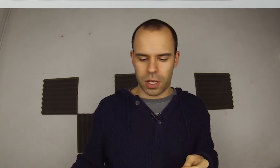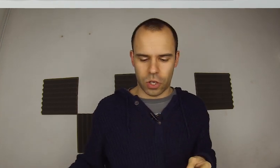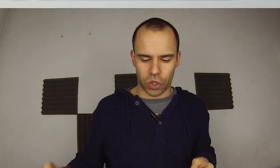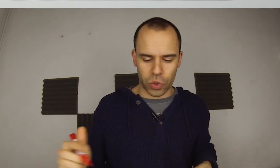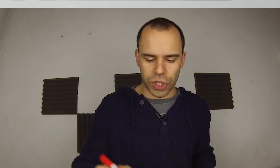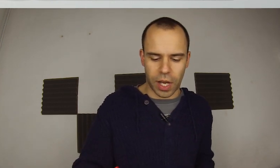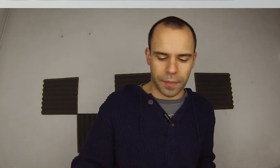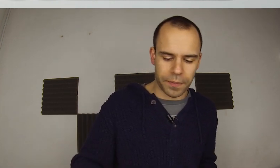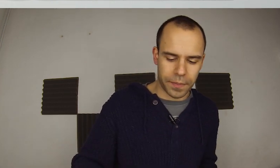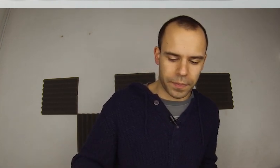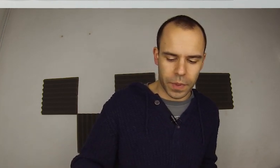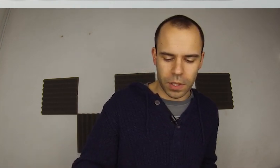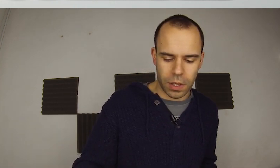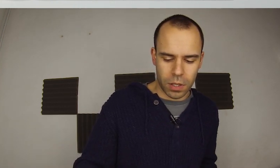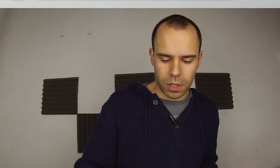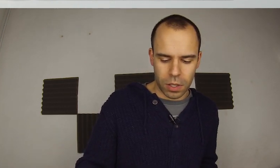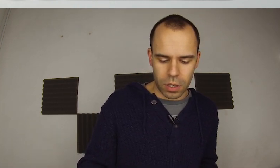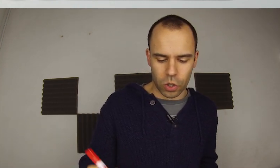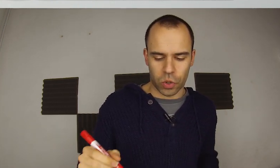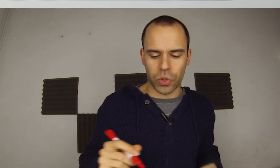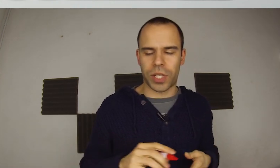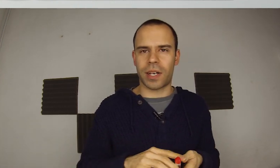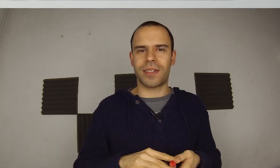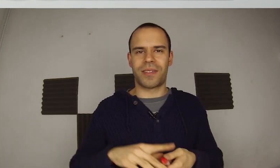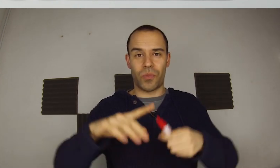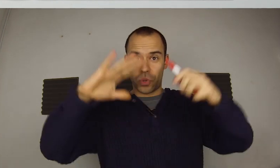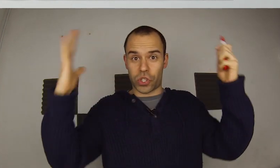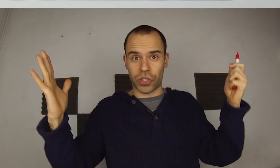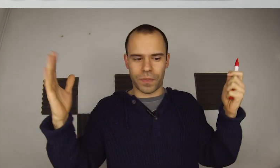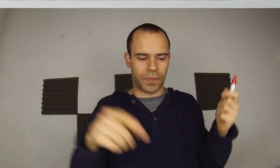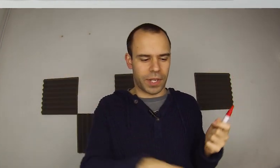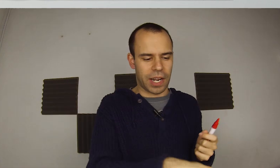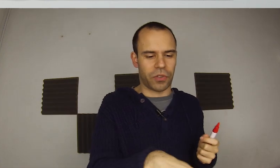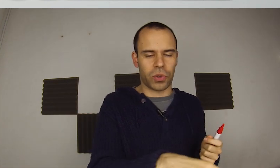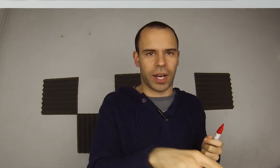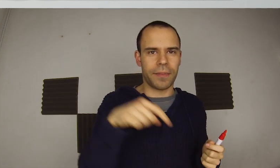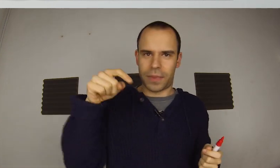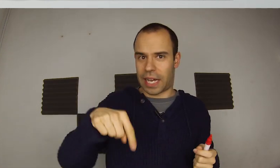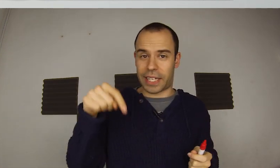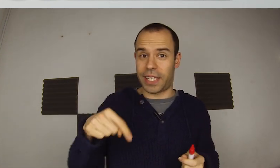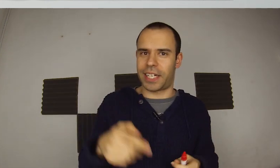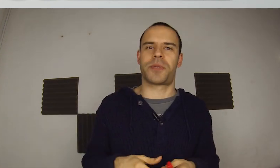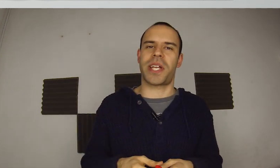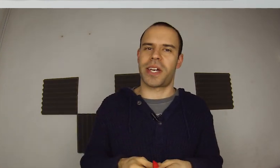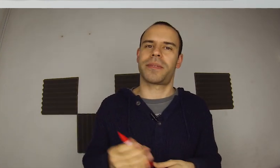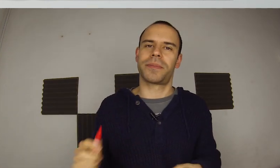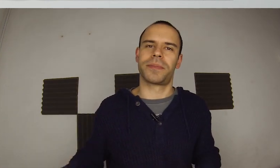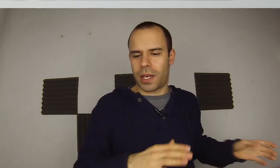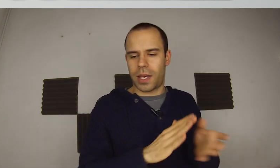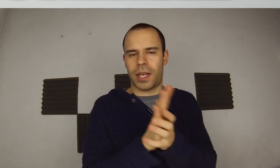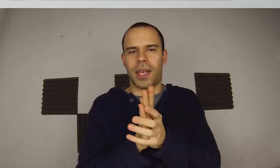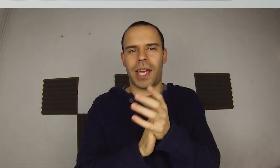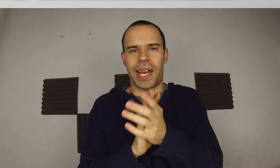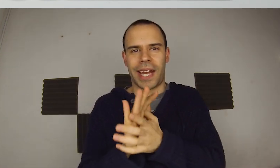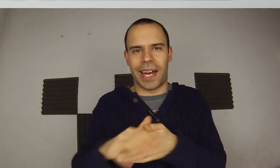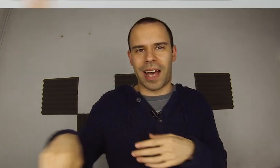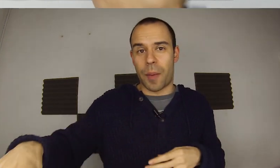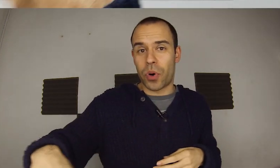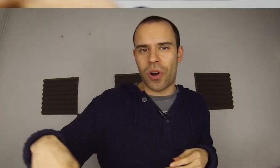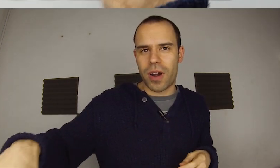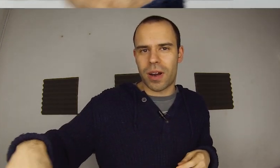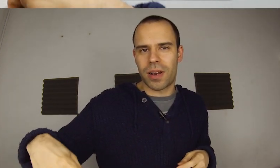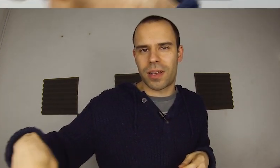nos gusta nos gusta mucho la fruta aquí en españa en